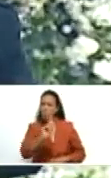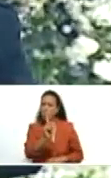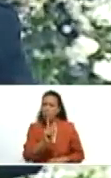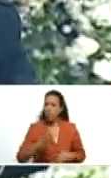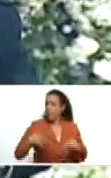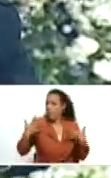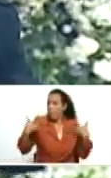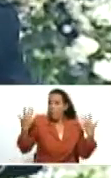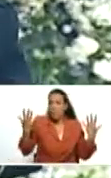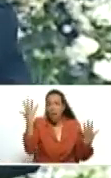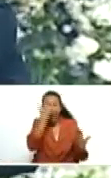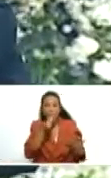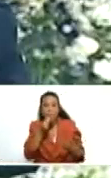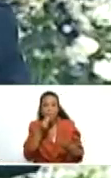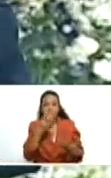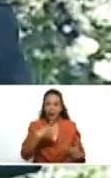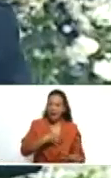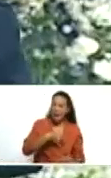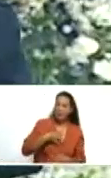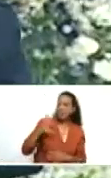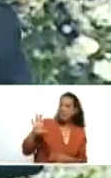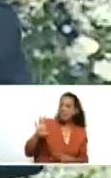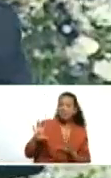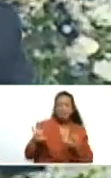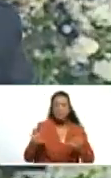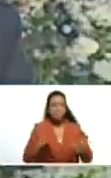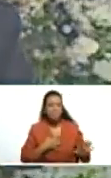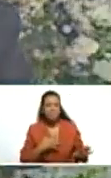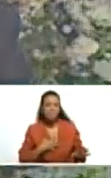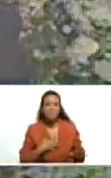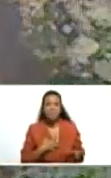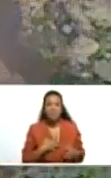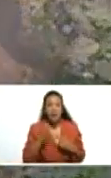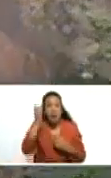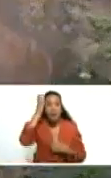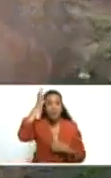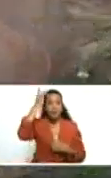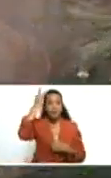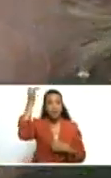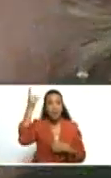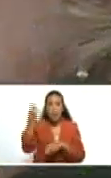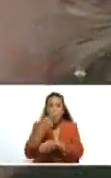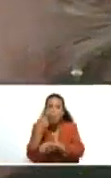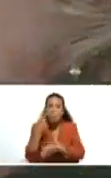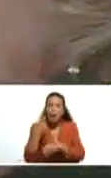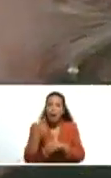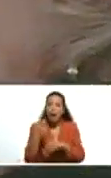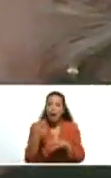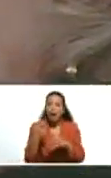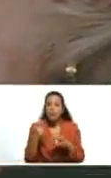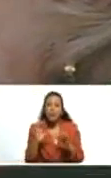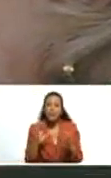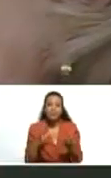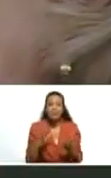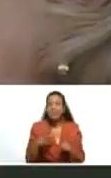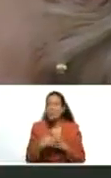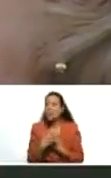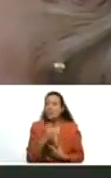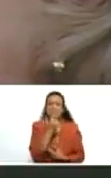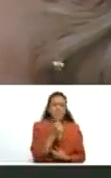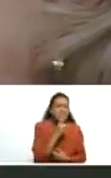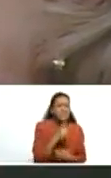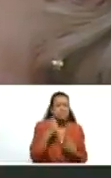era buen humorista y tenía capacidad de buscarle la cara de humor a cualquier